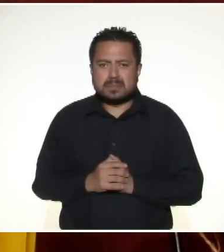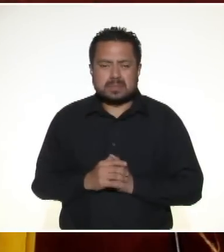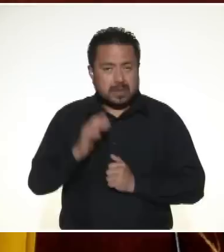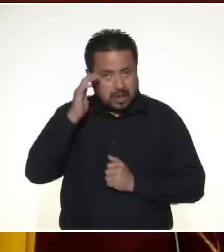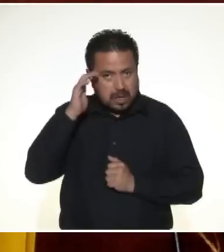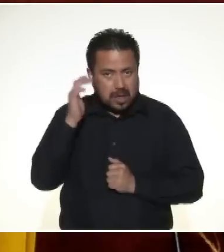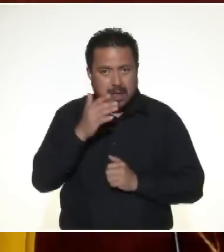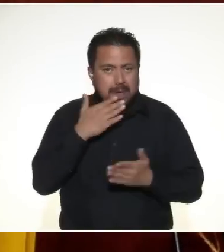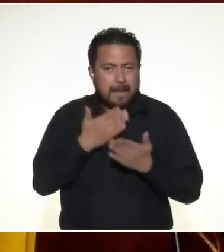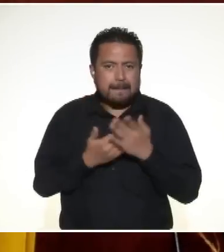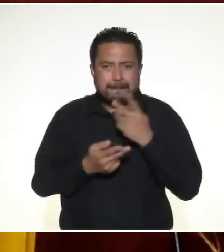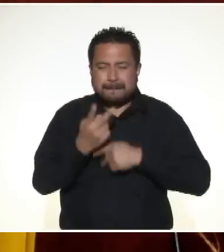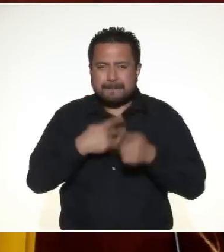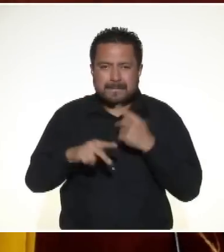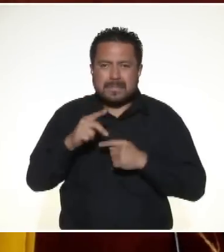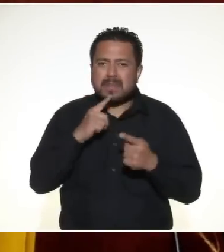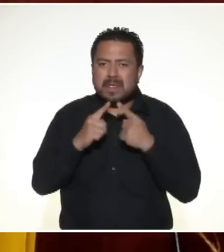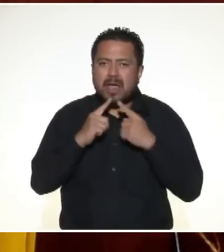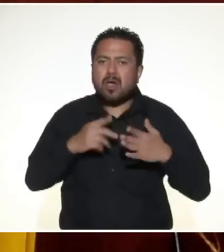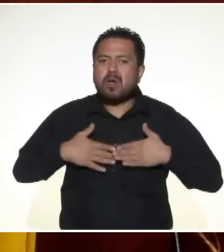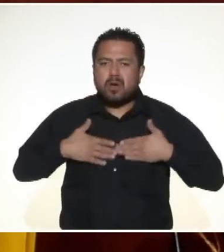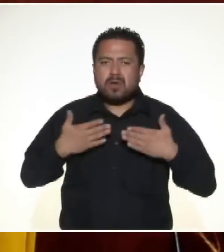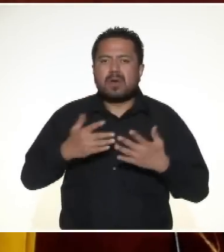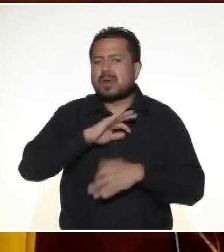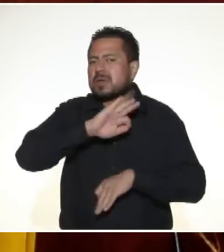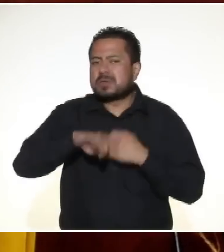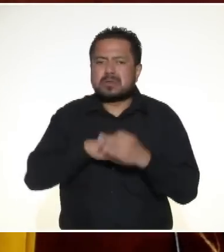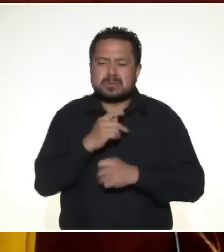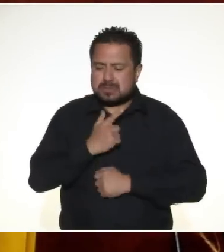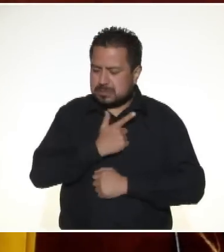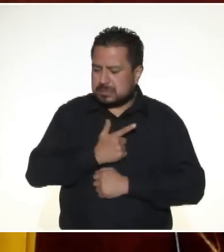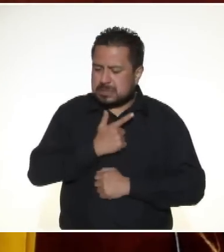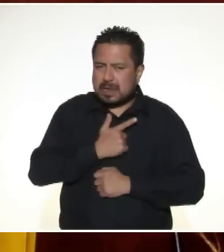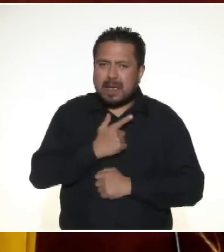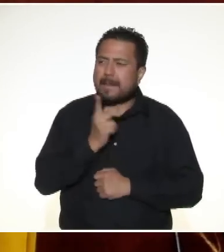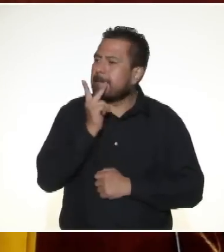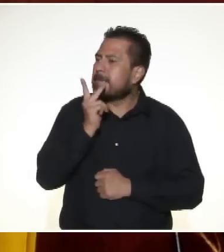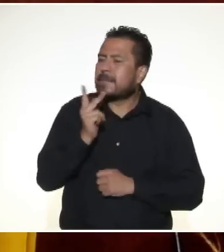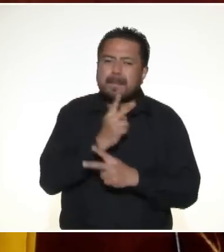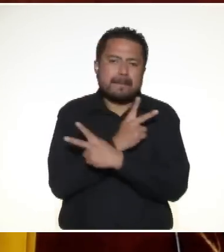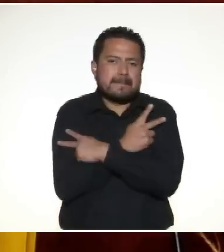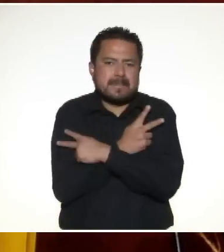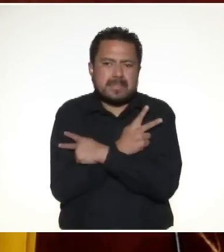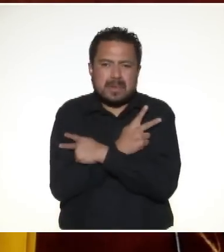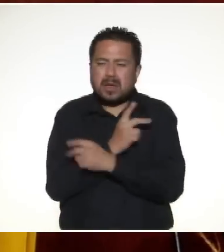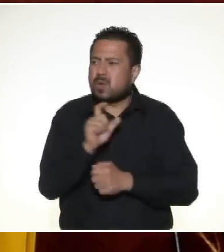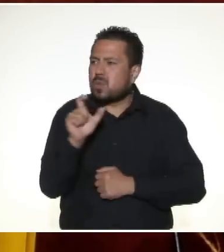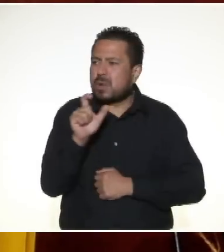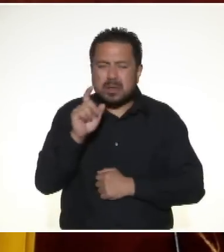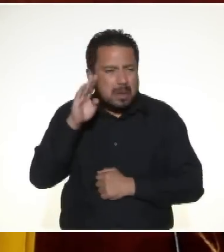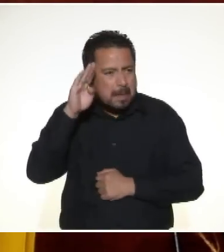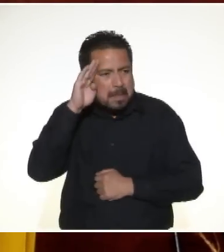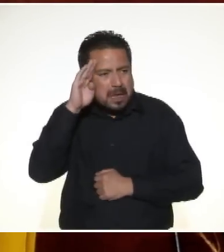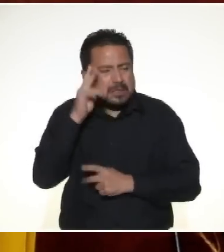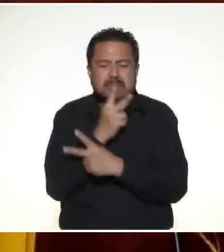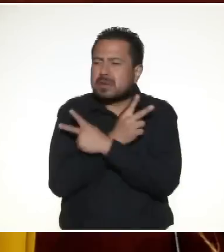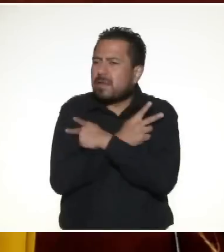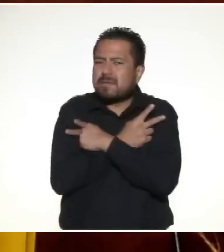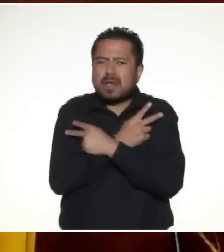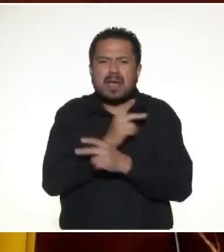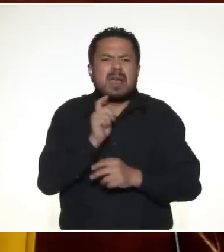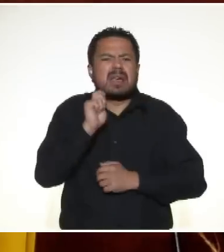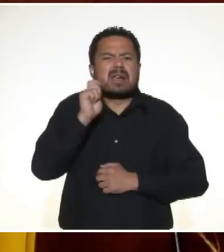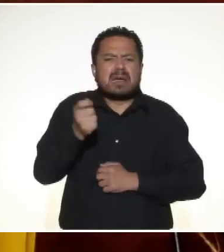Hola, bienvenidos a Diálogos en Confianza. A todos nos gusta la palabra vacaciones y normalmente cuando pensamos en vacaciones pensamos